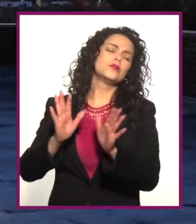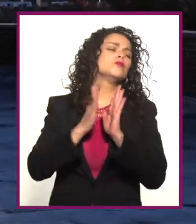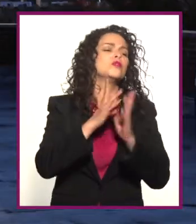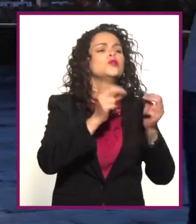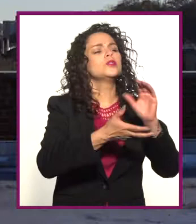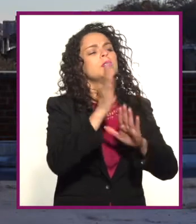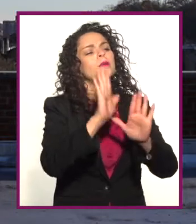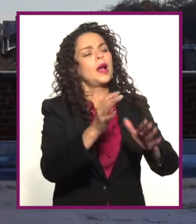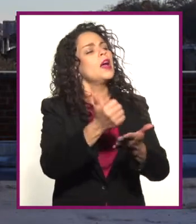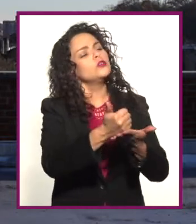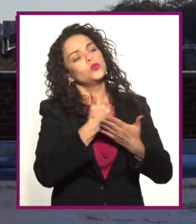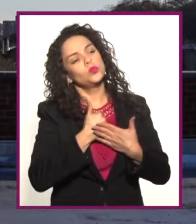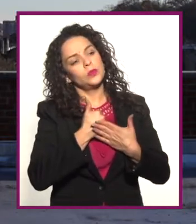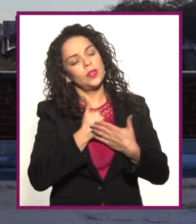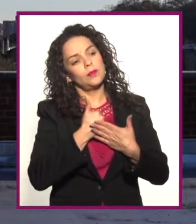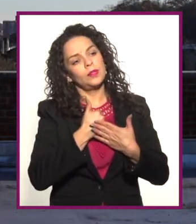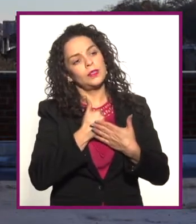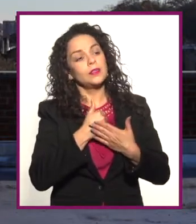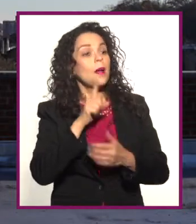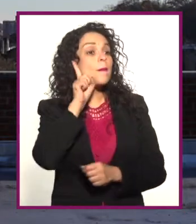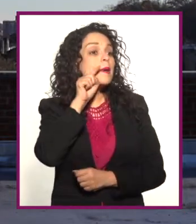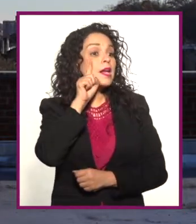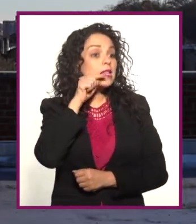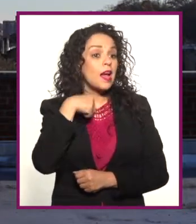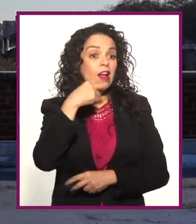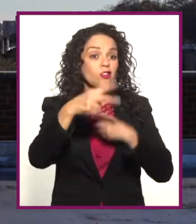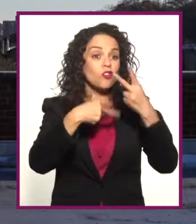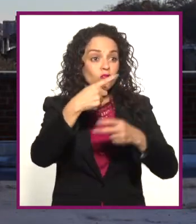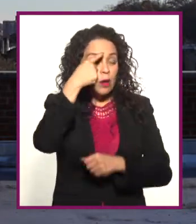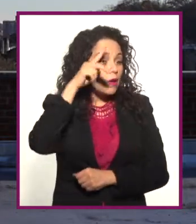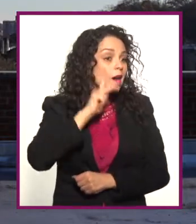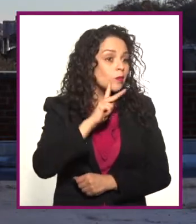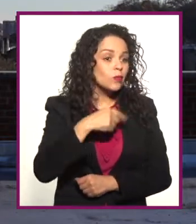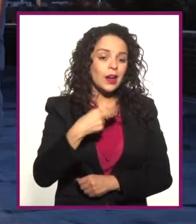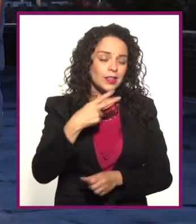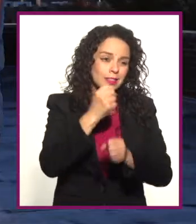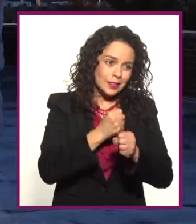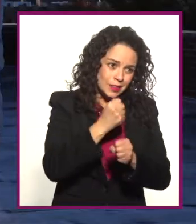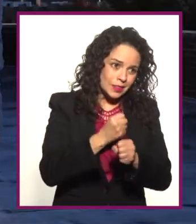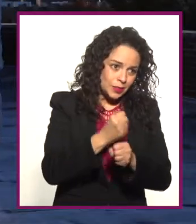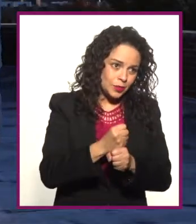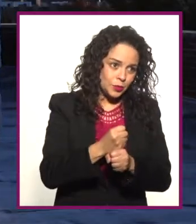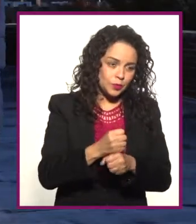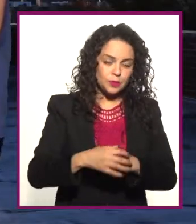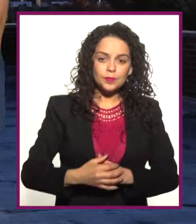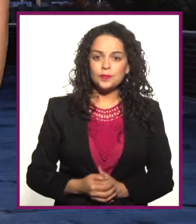No te vayas. Ayúdame. Tengo una audición mañana y necesito ensayar.